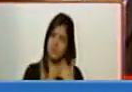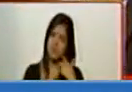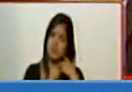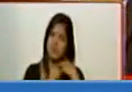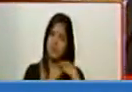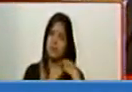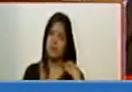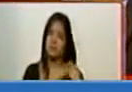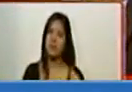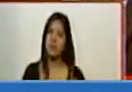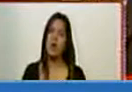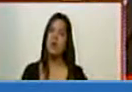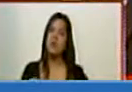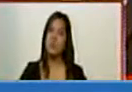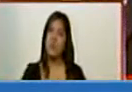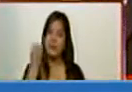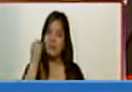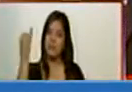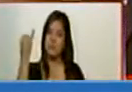nuestra visión.